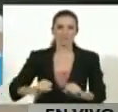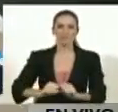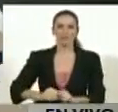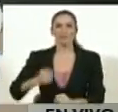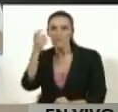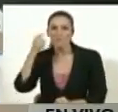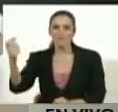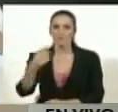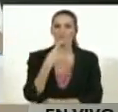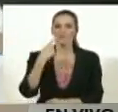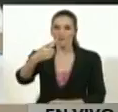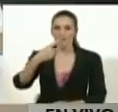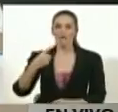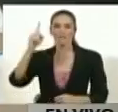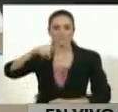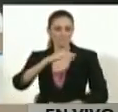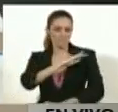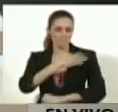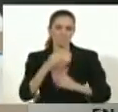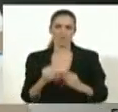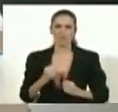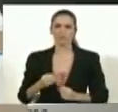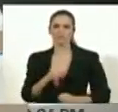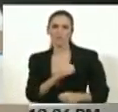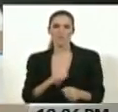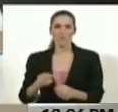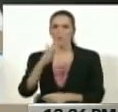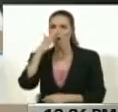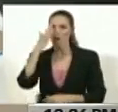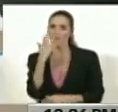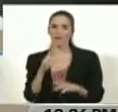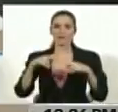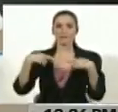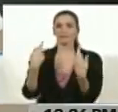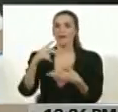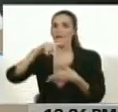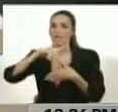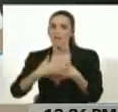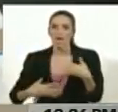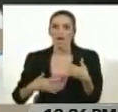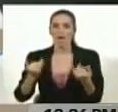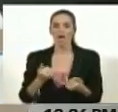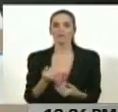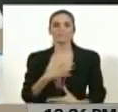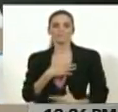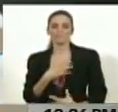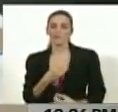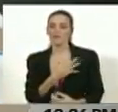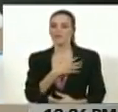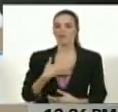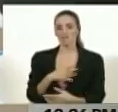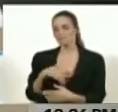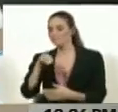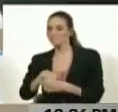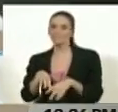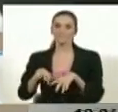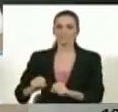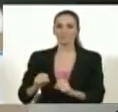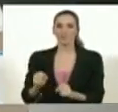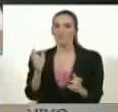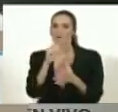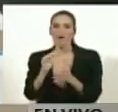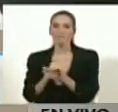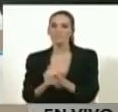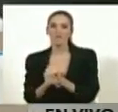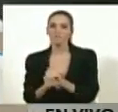pueblo le habló a los poderosos y a las oligarquías de nuestra región que están en esta obsesión agresiva in amistosa